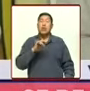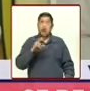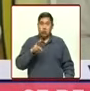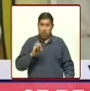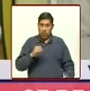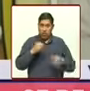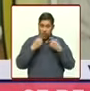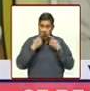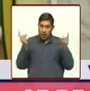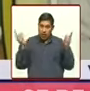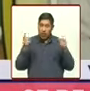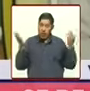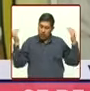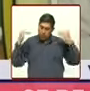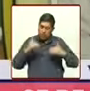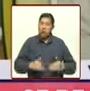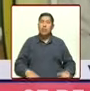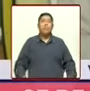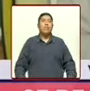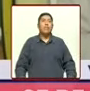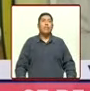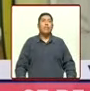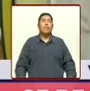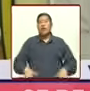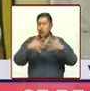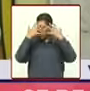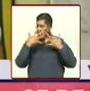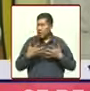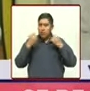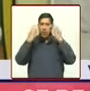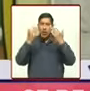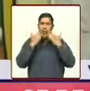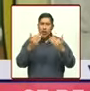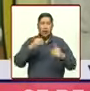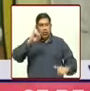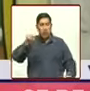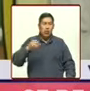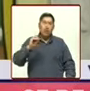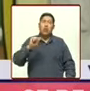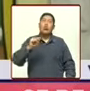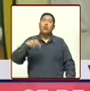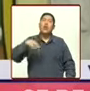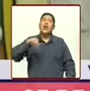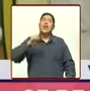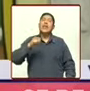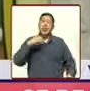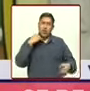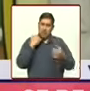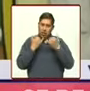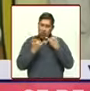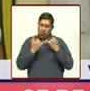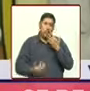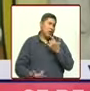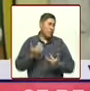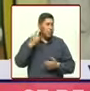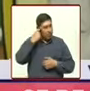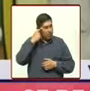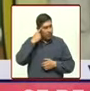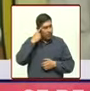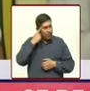municipios declarándose en zona de desastre. Qué lamentable, gracias Joaquín. Se reactivan entonces los incendios. Imagínese